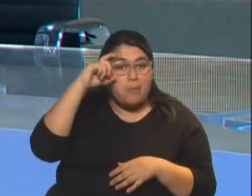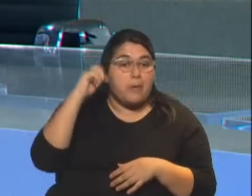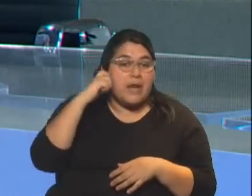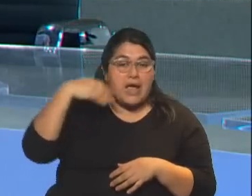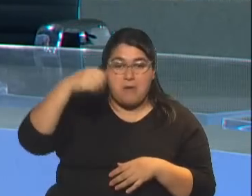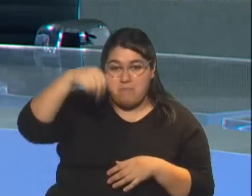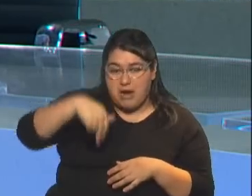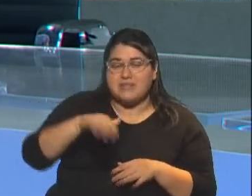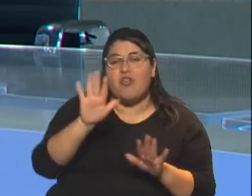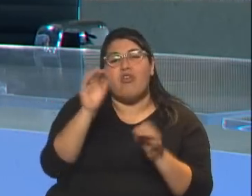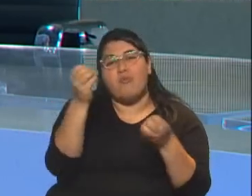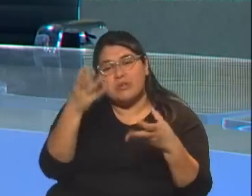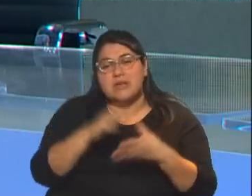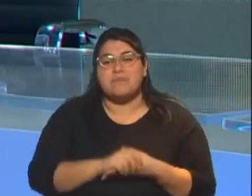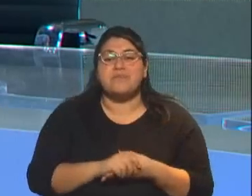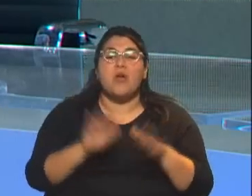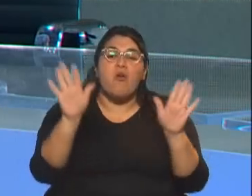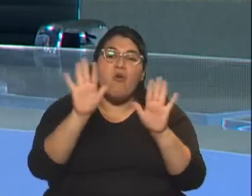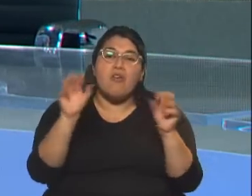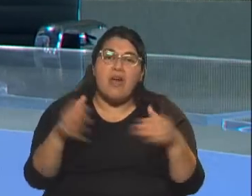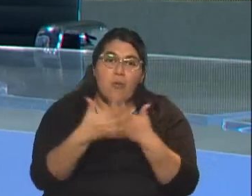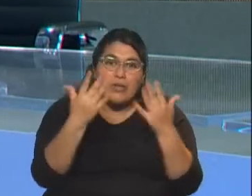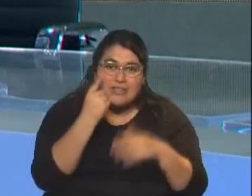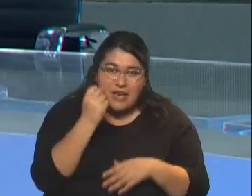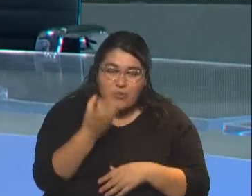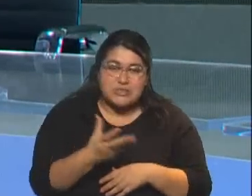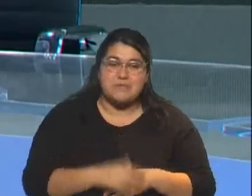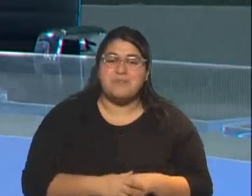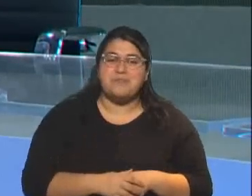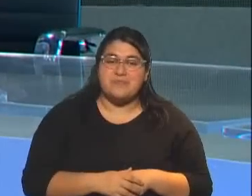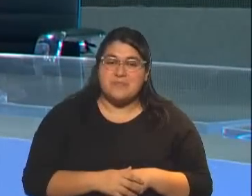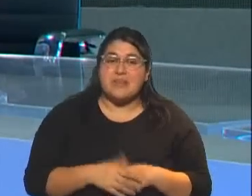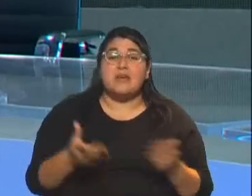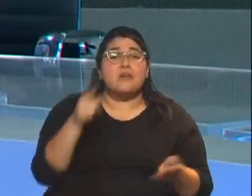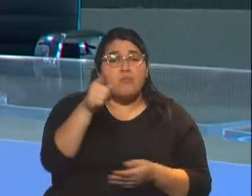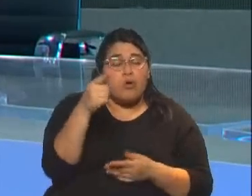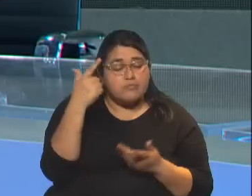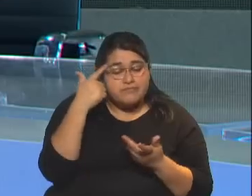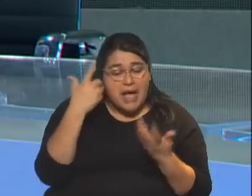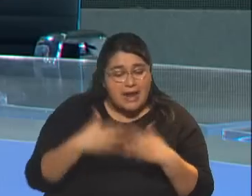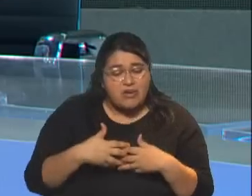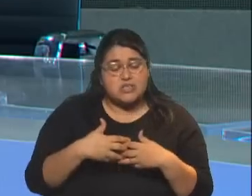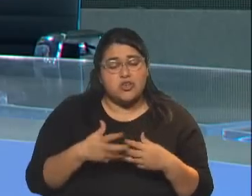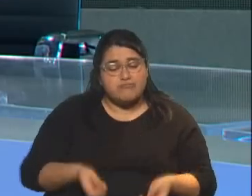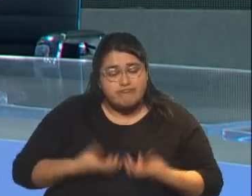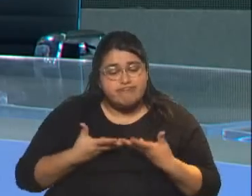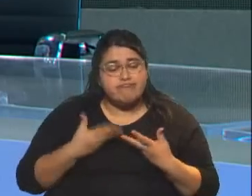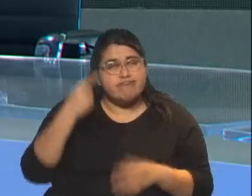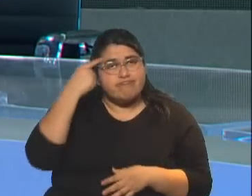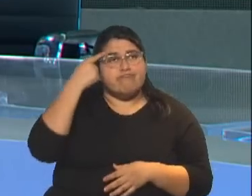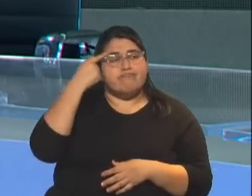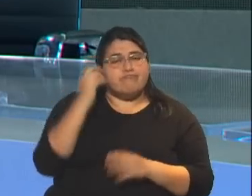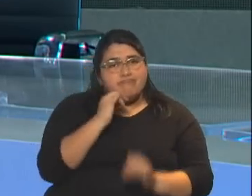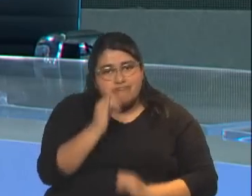día cómo te va buenos días buenos tu primera reflexión tu primer pensamiento